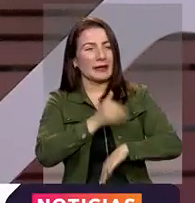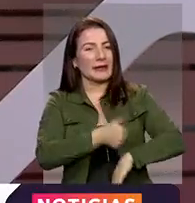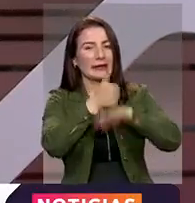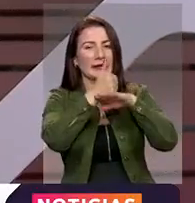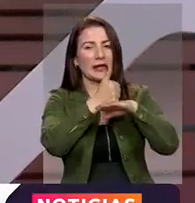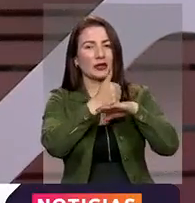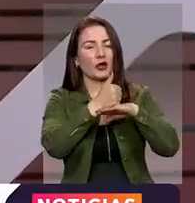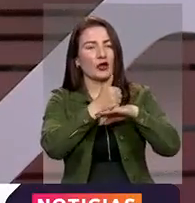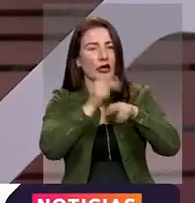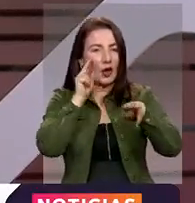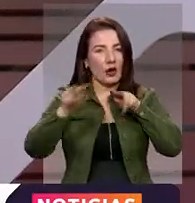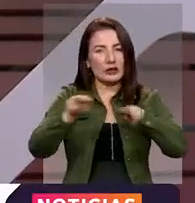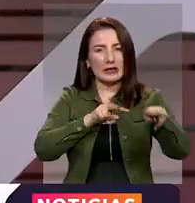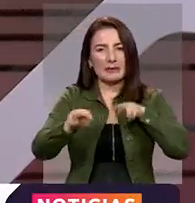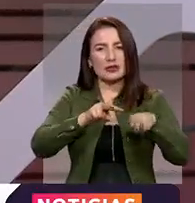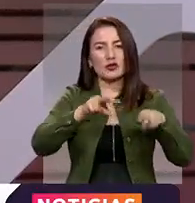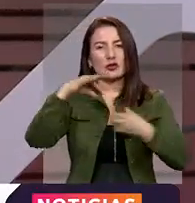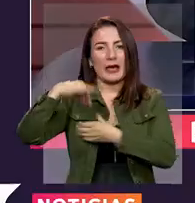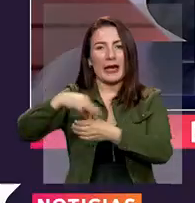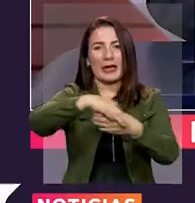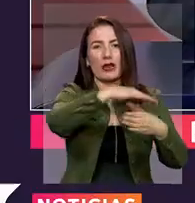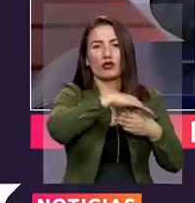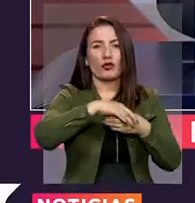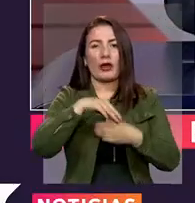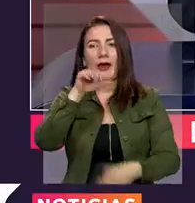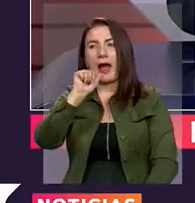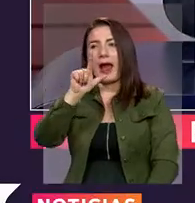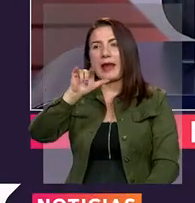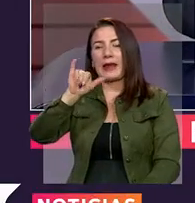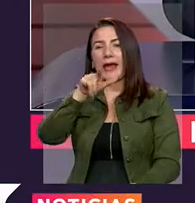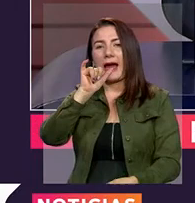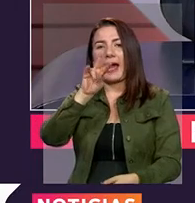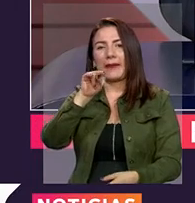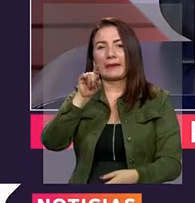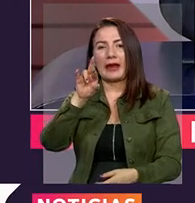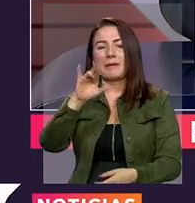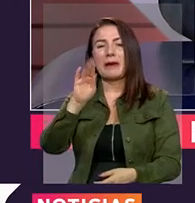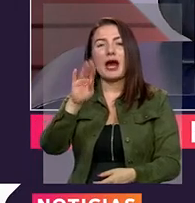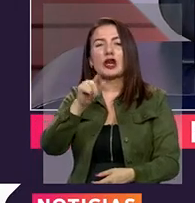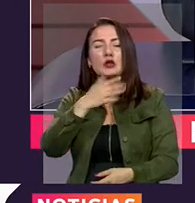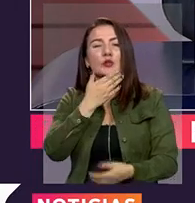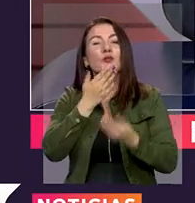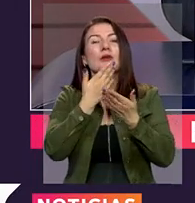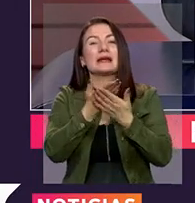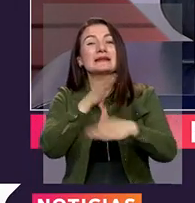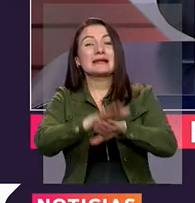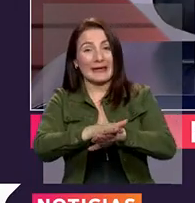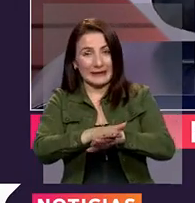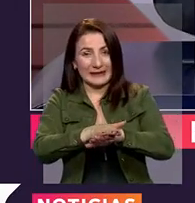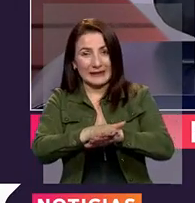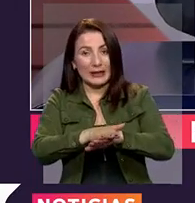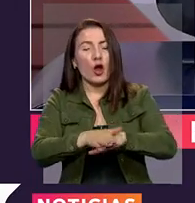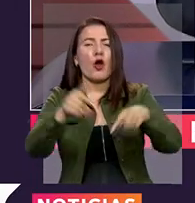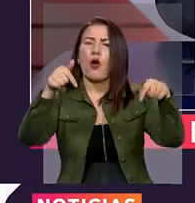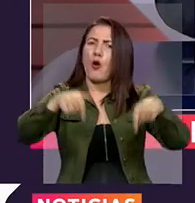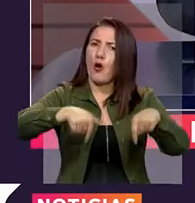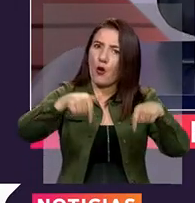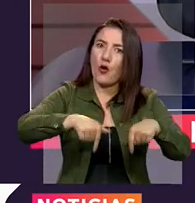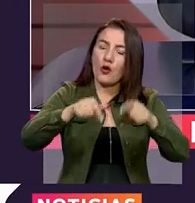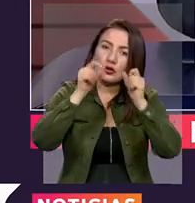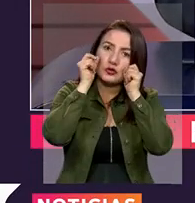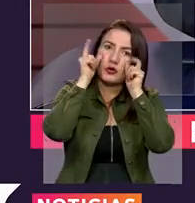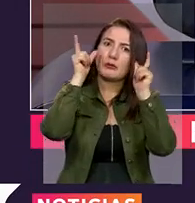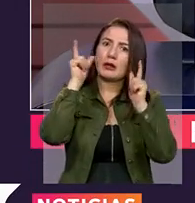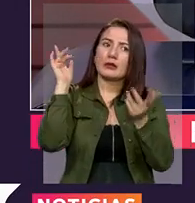de la misión de observación electoral, Alejandra Barrios, para hacer un balance de esta jornada electoral. Buenas tardes. Y hoy nos sorprende la